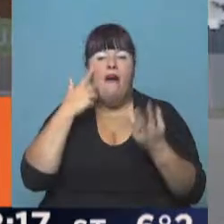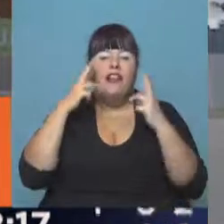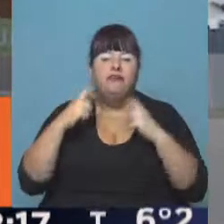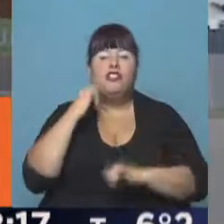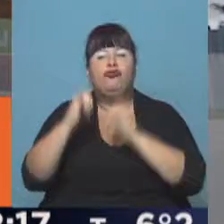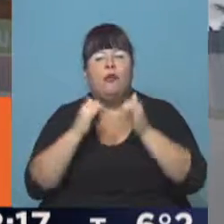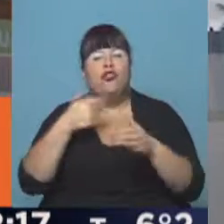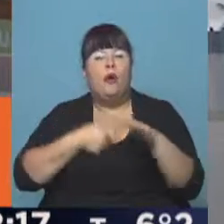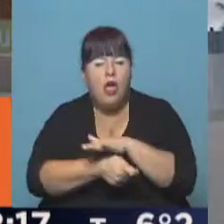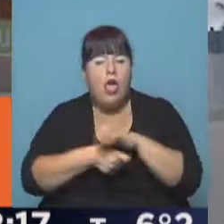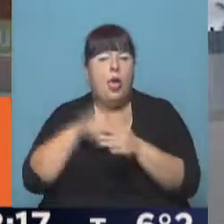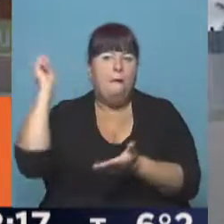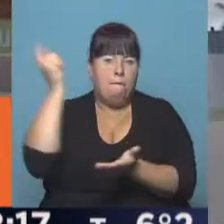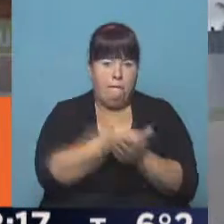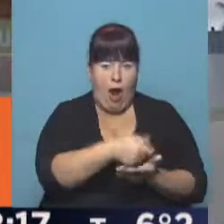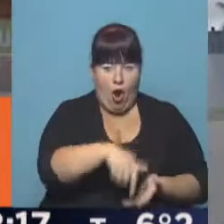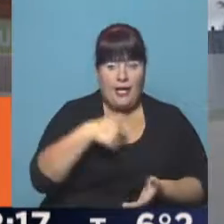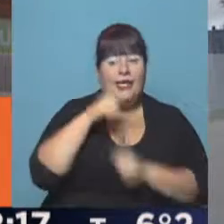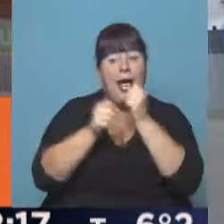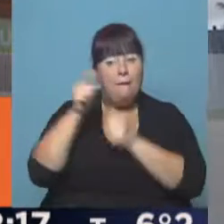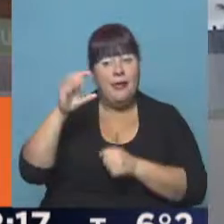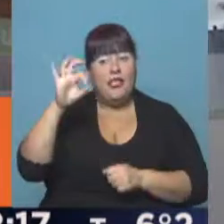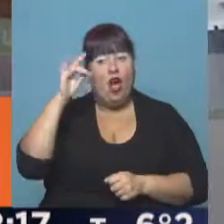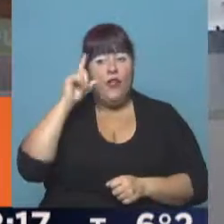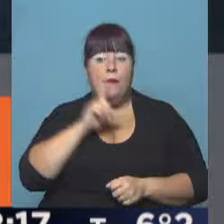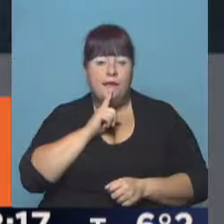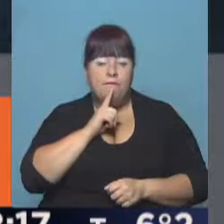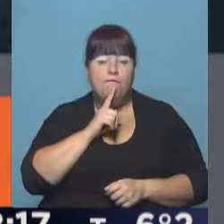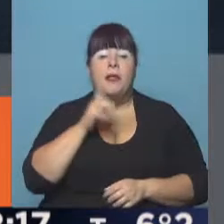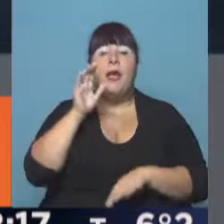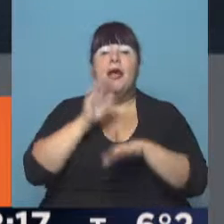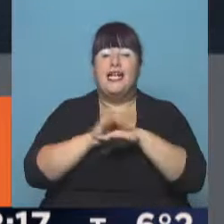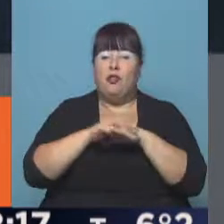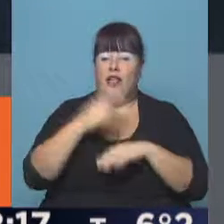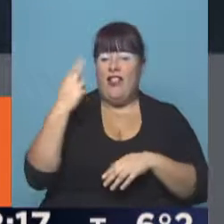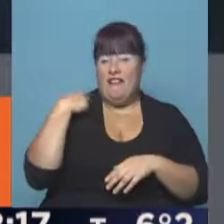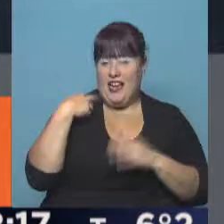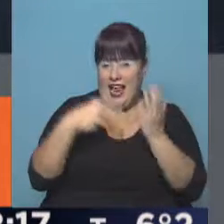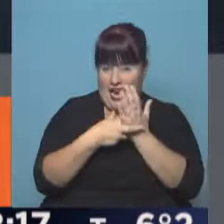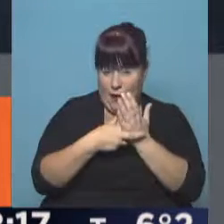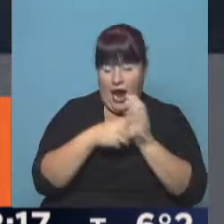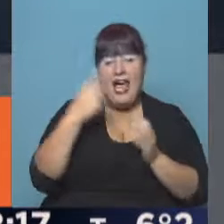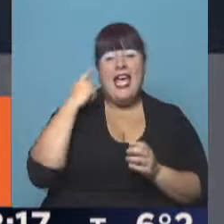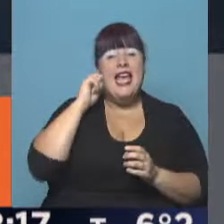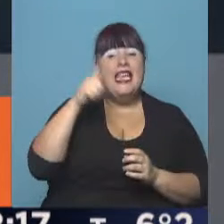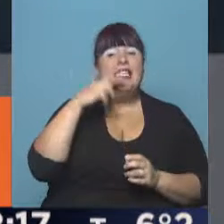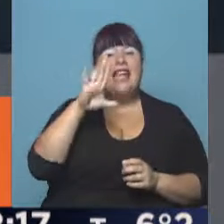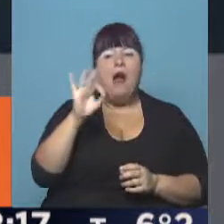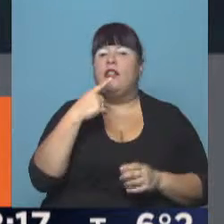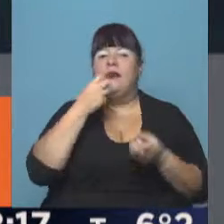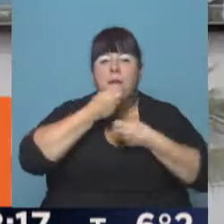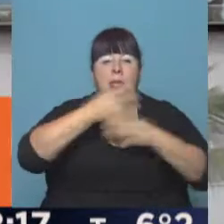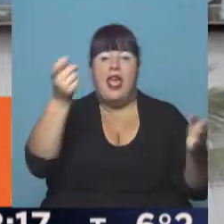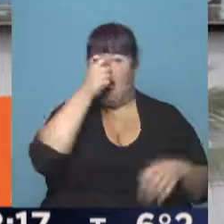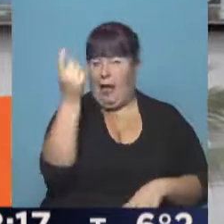información sobre los sobornos pagados en el país por la empresa Odebrecht. Voceros de la procuradora Gilles Carbó dijeron que los datos no se conocerán